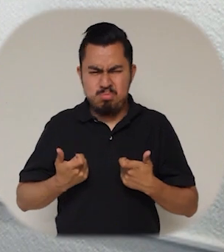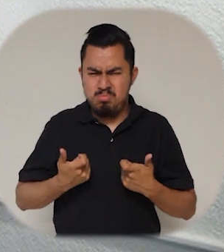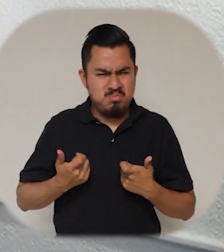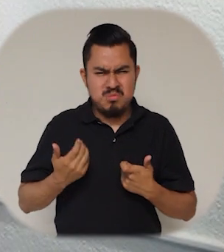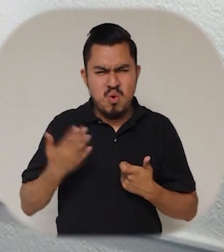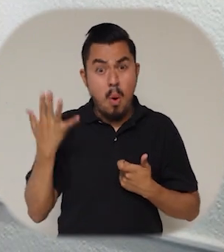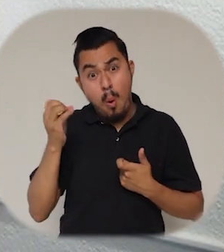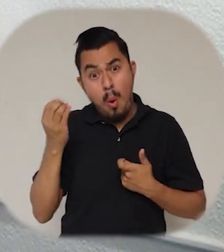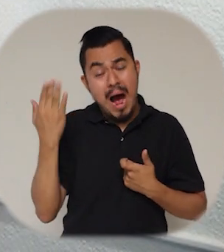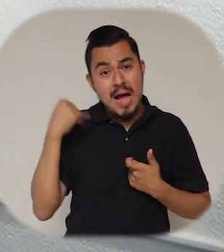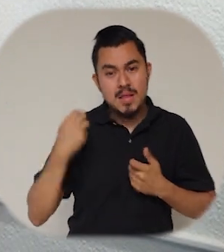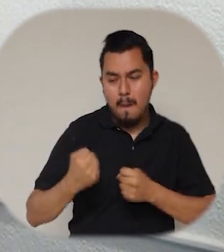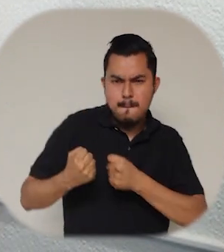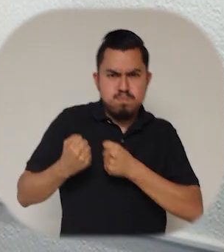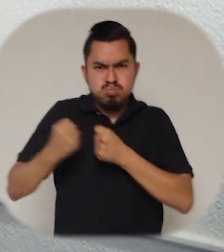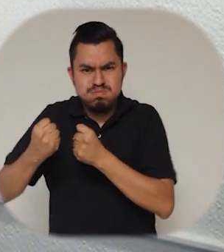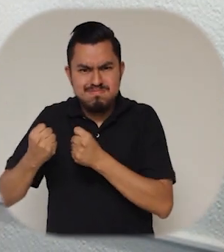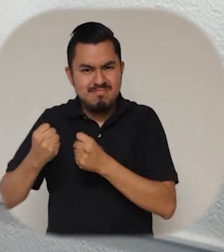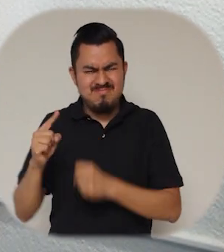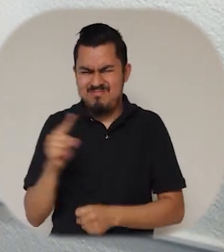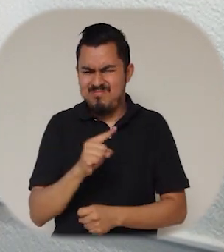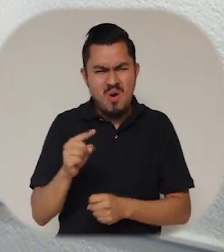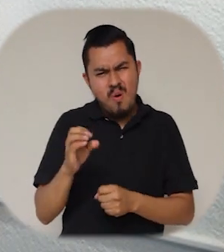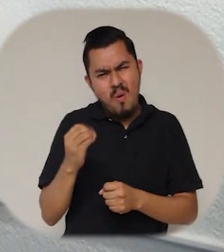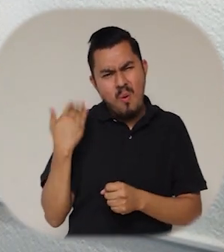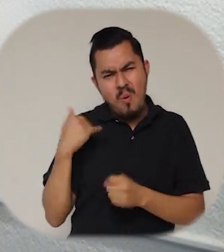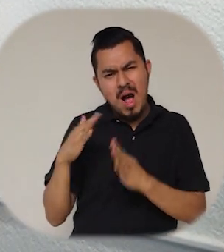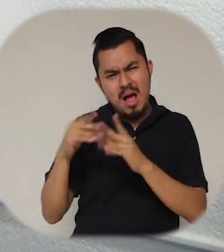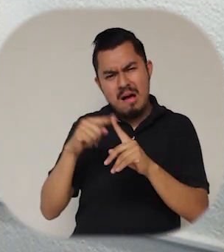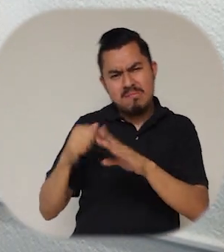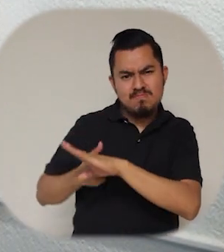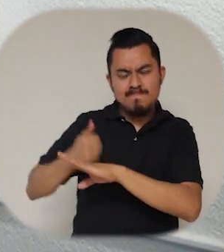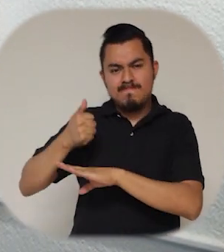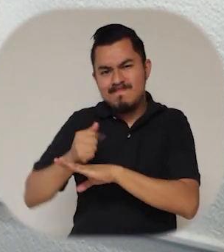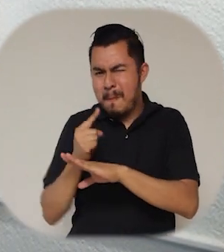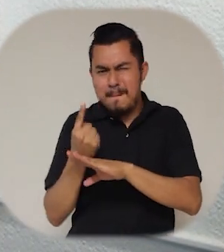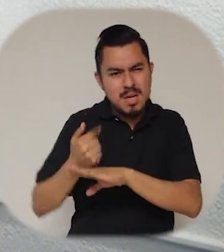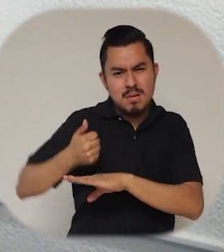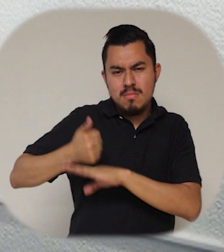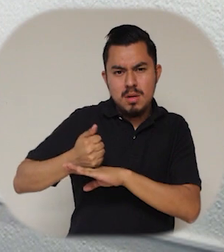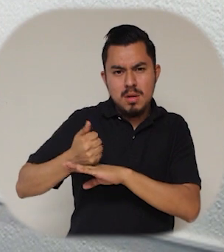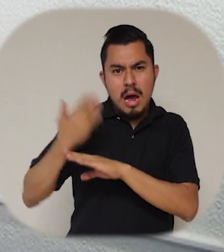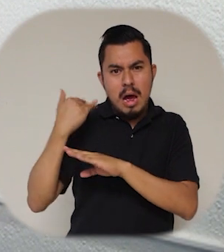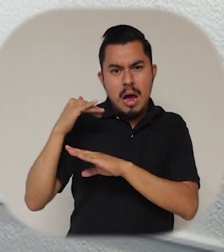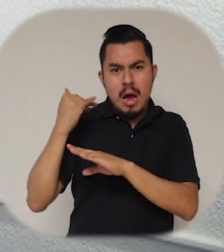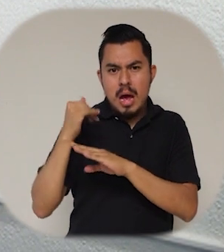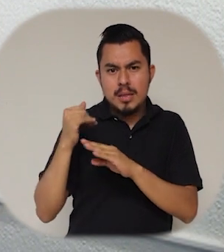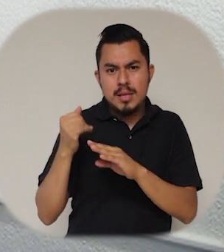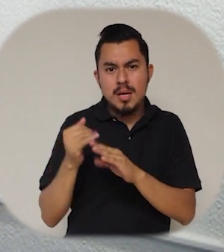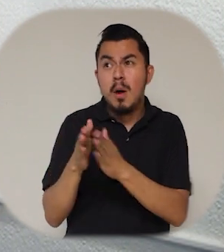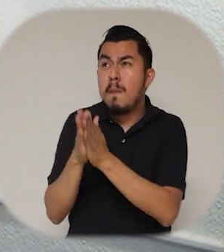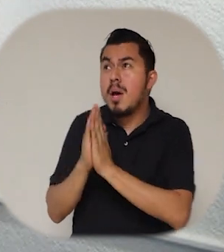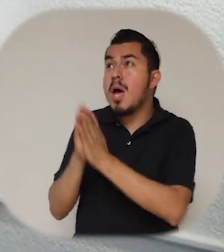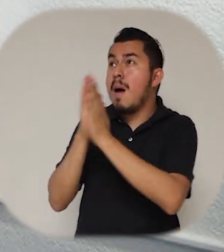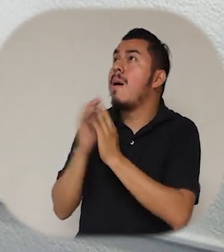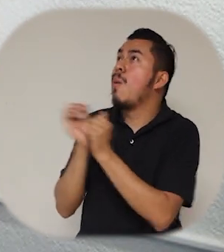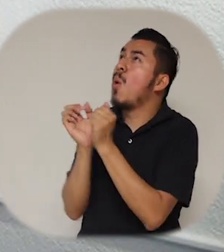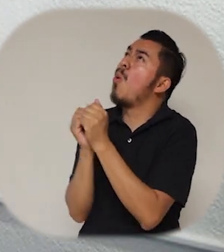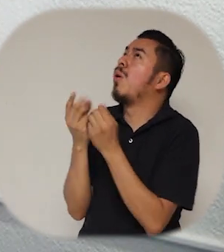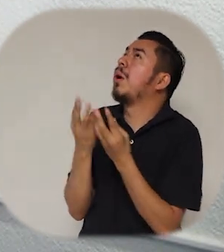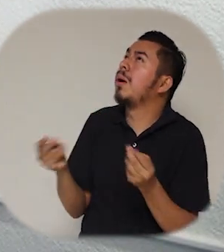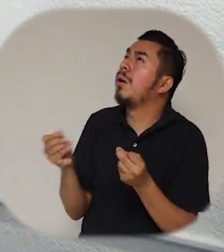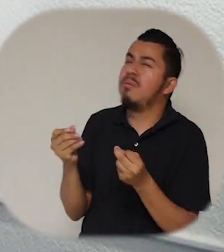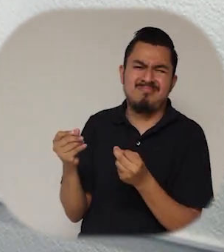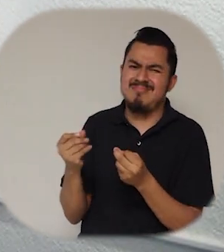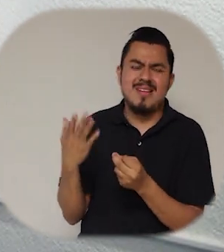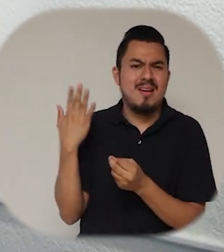experimentaron simplemente, o no pidieron simplemente que se resolviera cada uno de esos problemas, no lo anhelaron de esa manera. Porque ellos creyeron